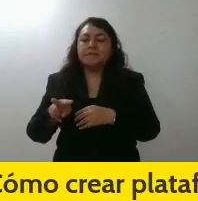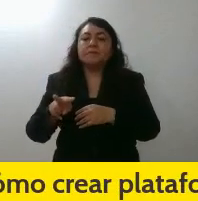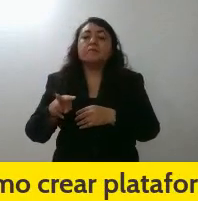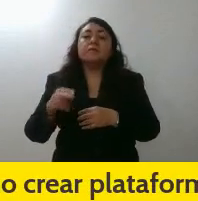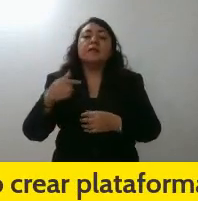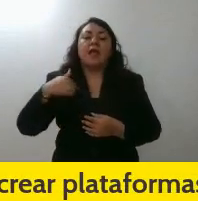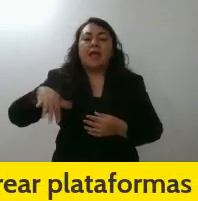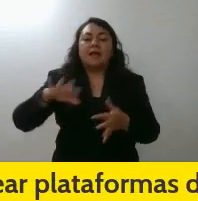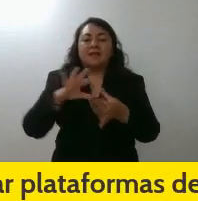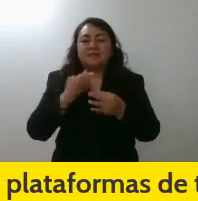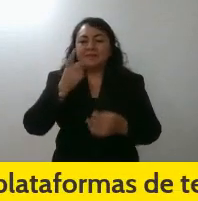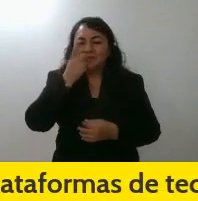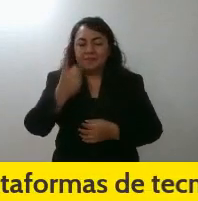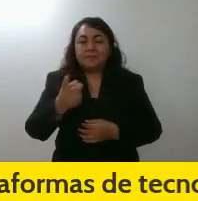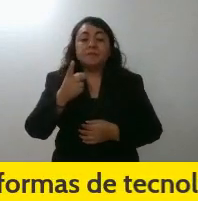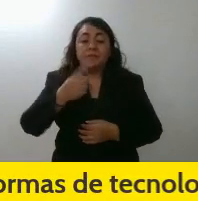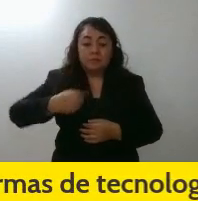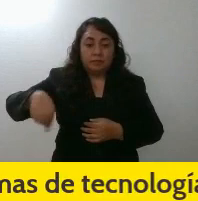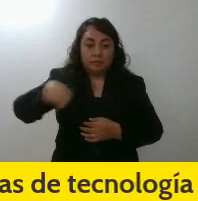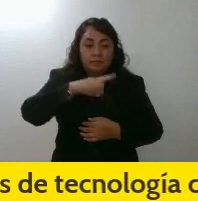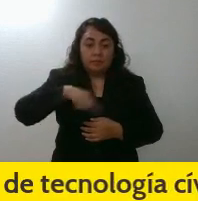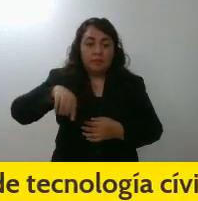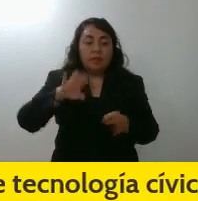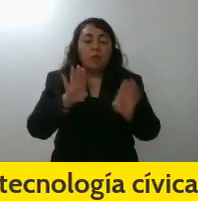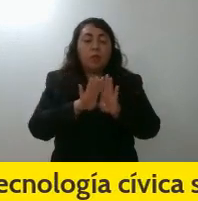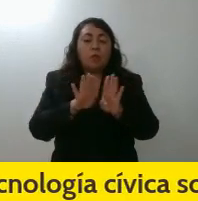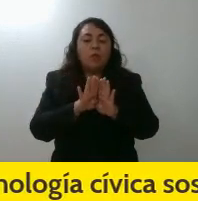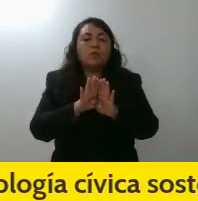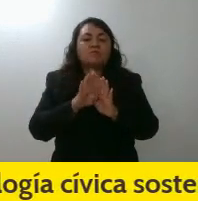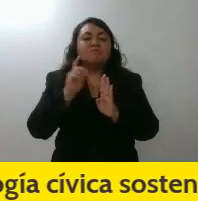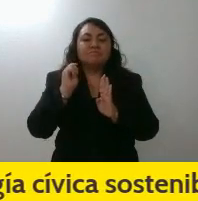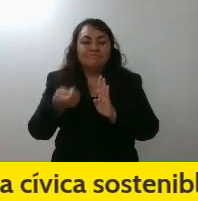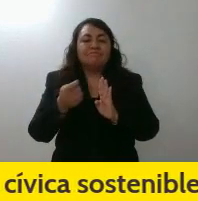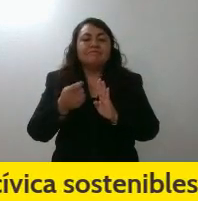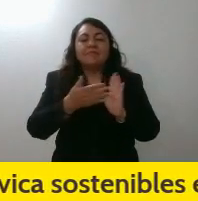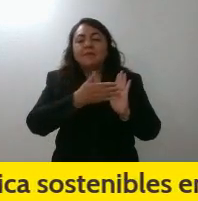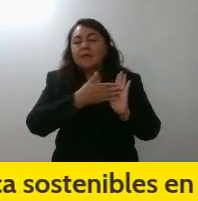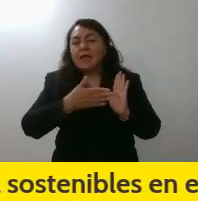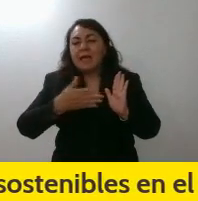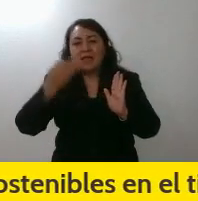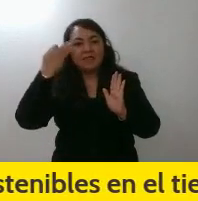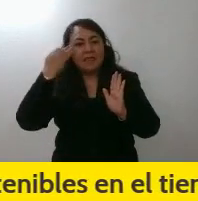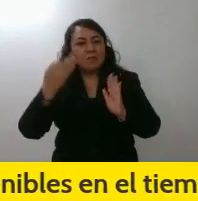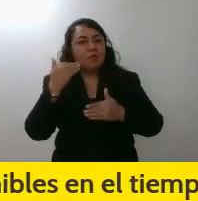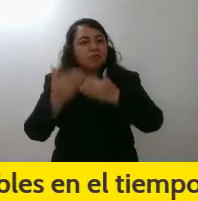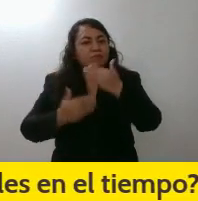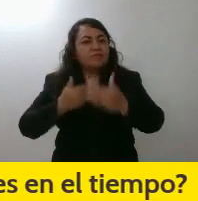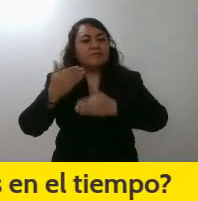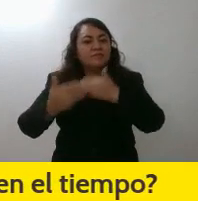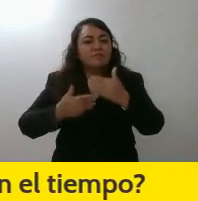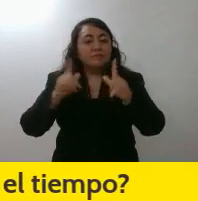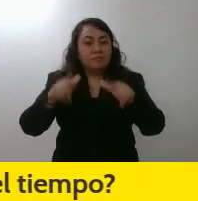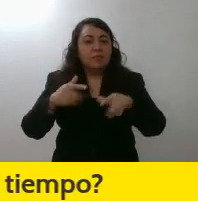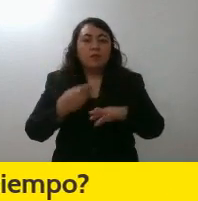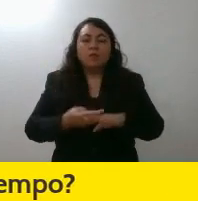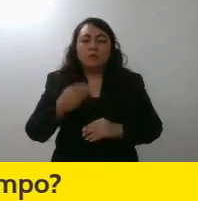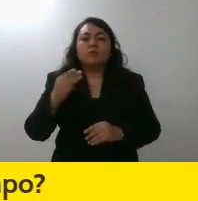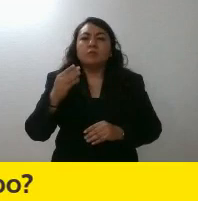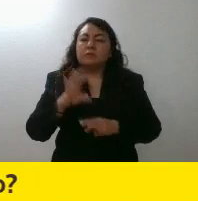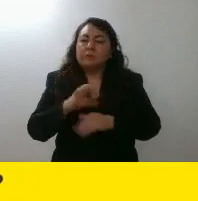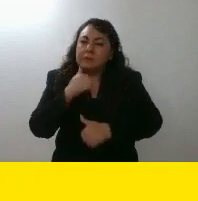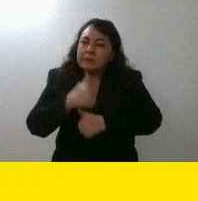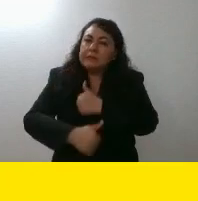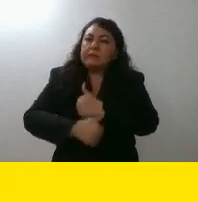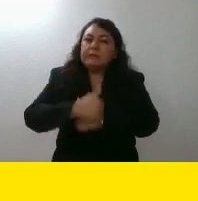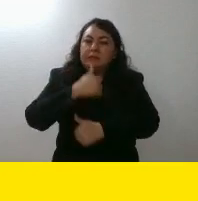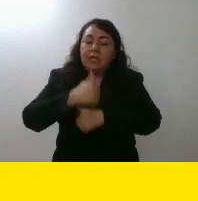Como bien decía Maxi, sostener una plataforma digital a lo largo del tiempo, sabemos que es algo en general muy costoso.